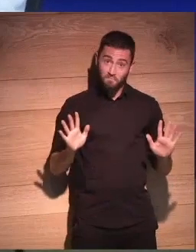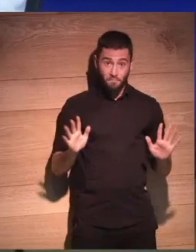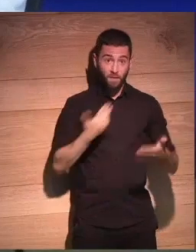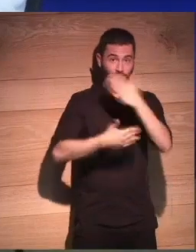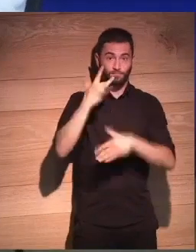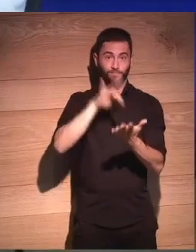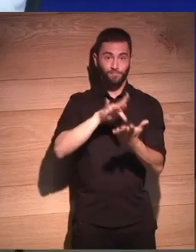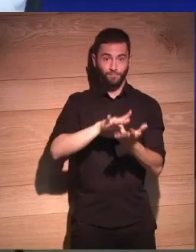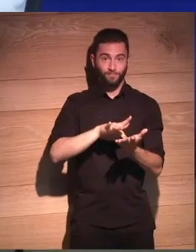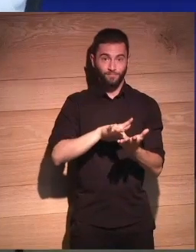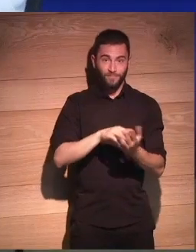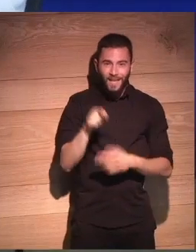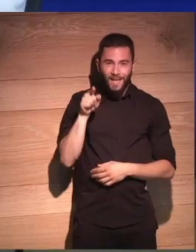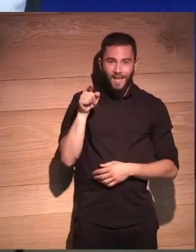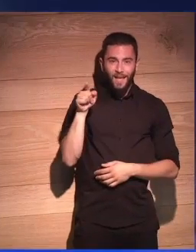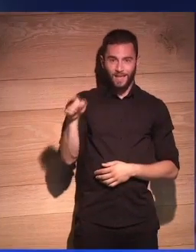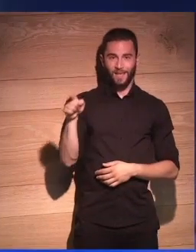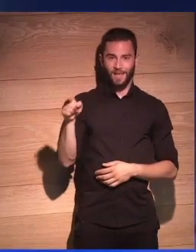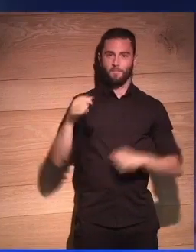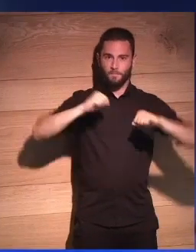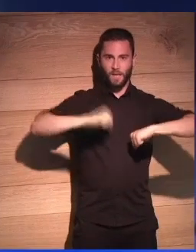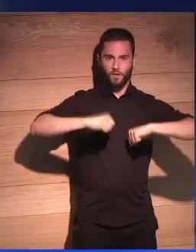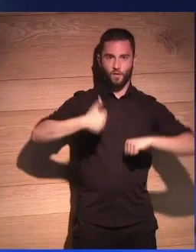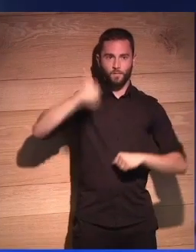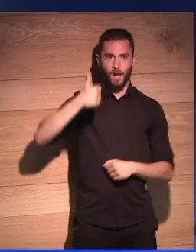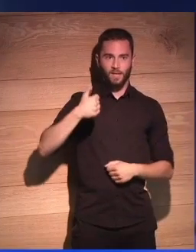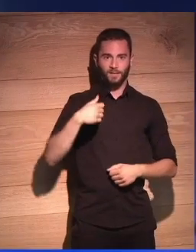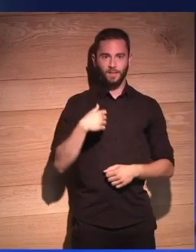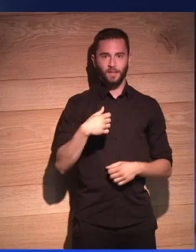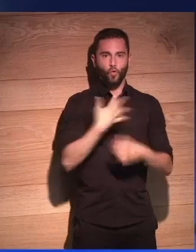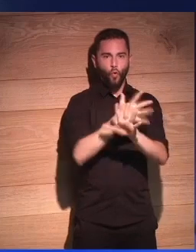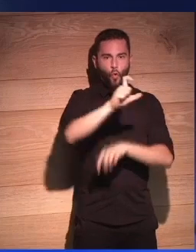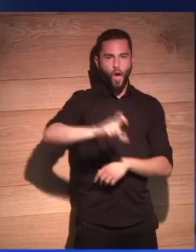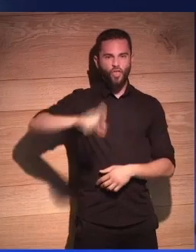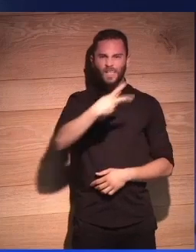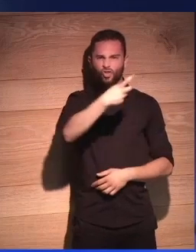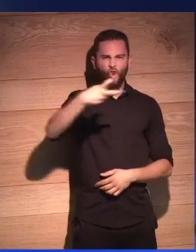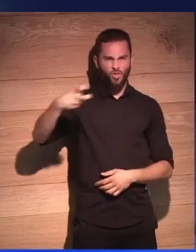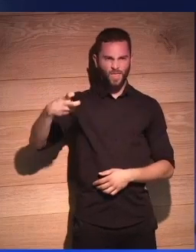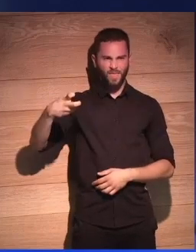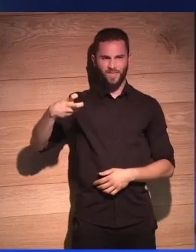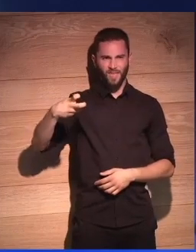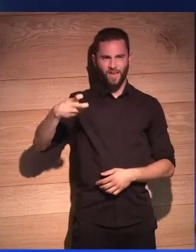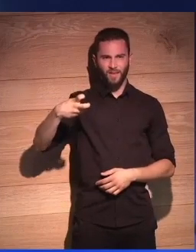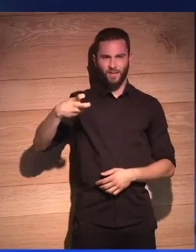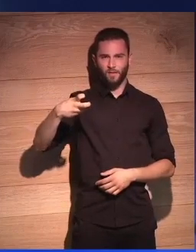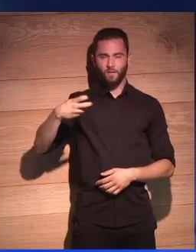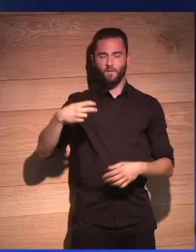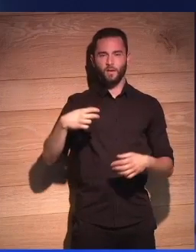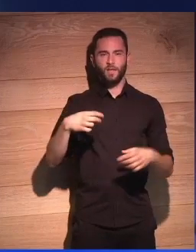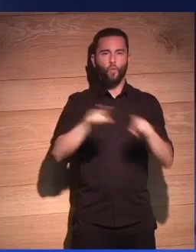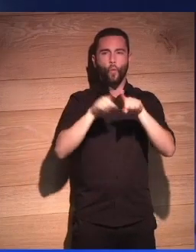momento algo de ser el más mayor, de 240 jugadores, me pegó, fue como un tortazo,